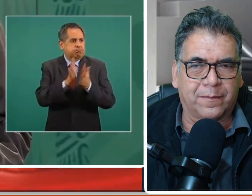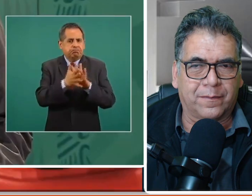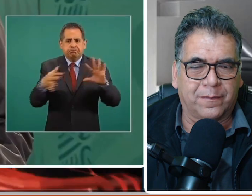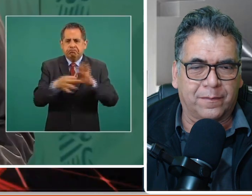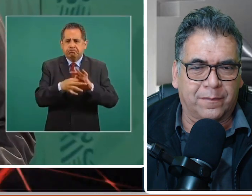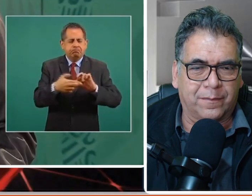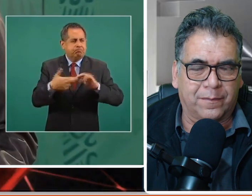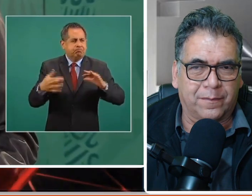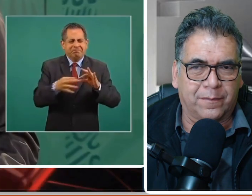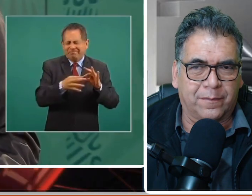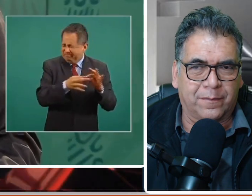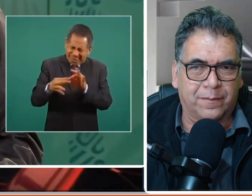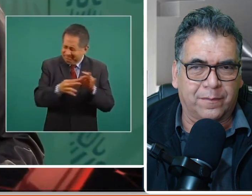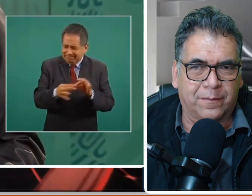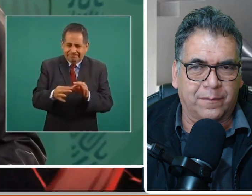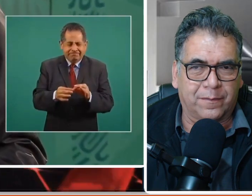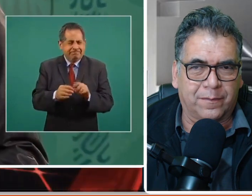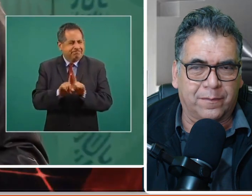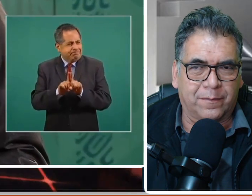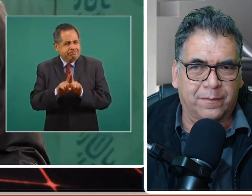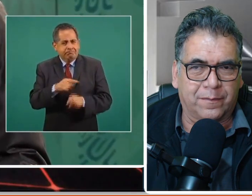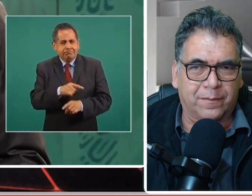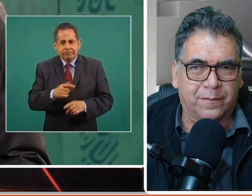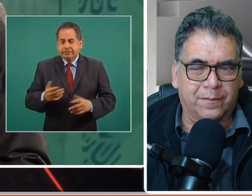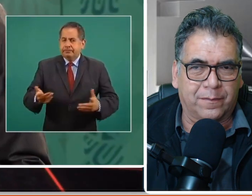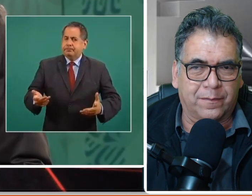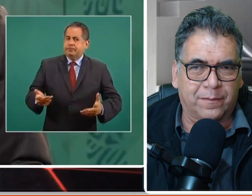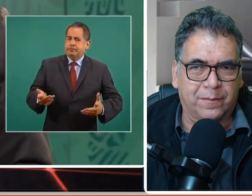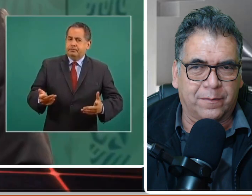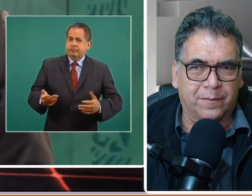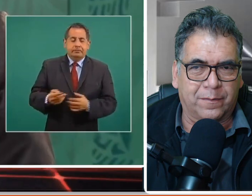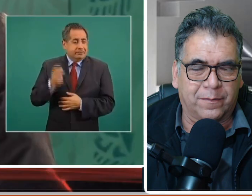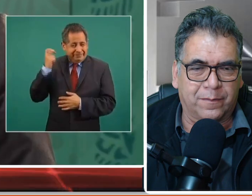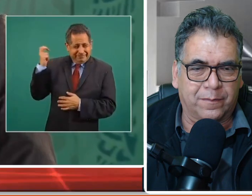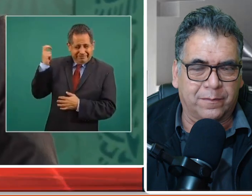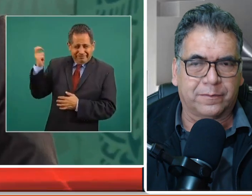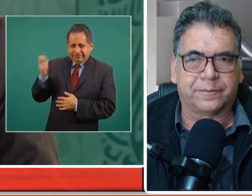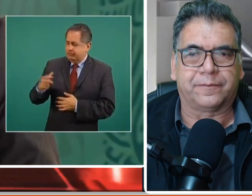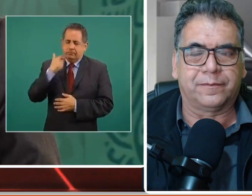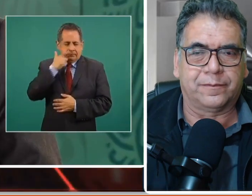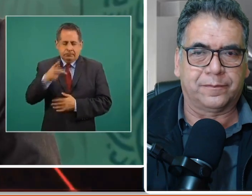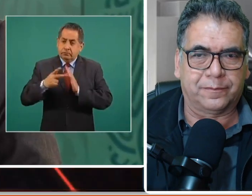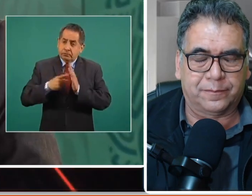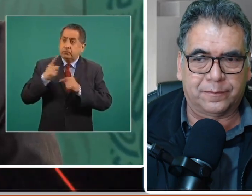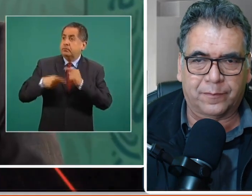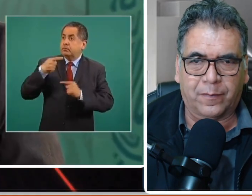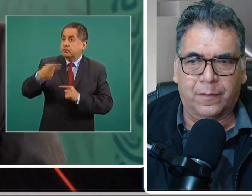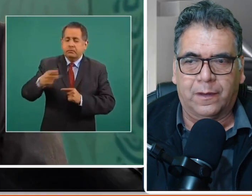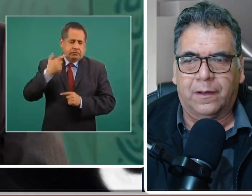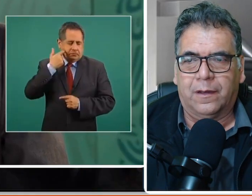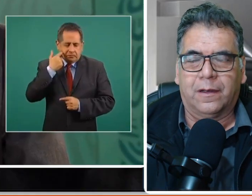muy vinculadas a políticos. Y esto es lo que ya no queremos que vuelva a suceder en el país.